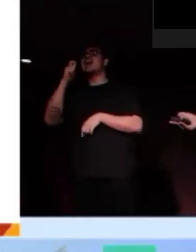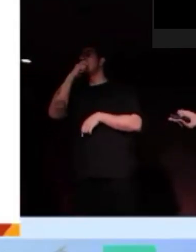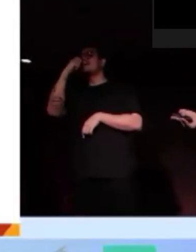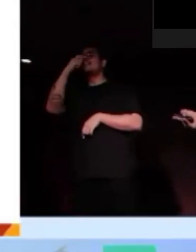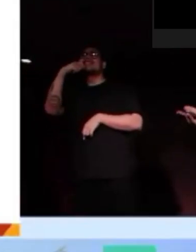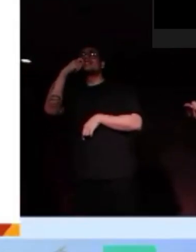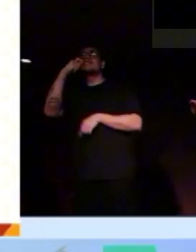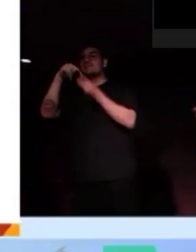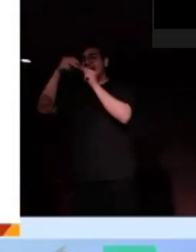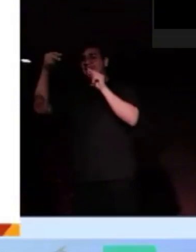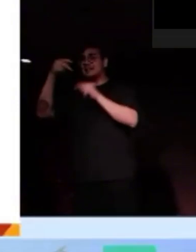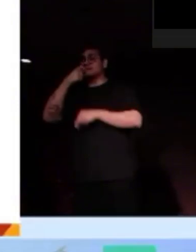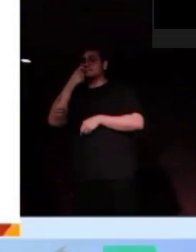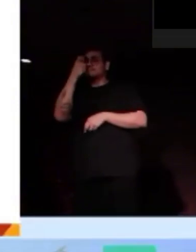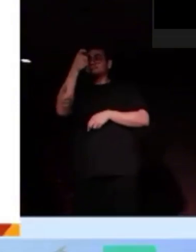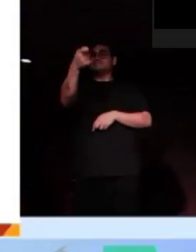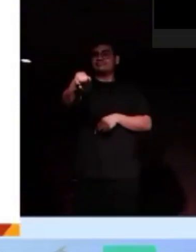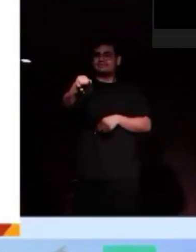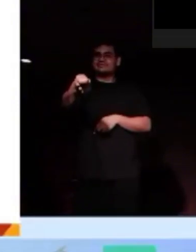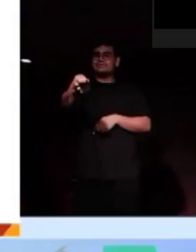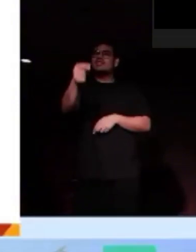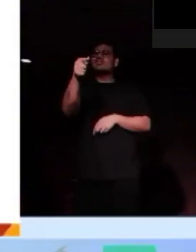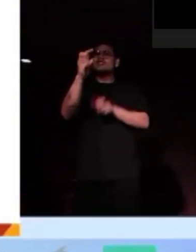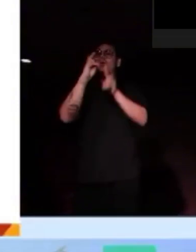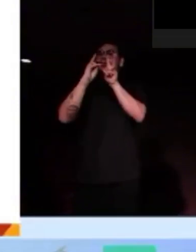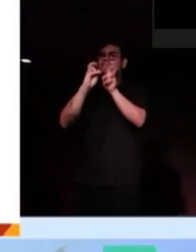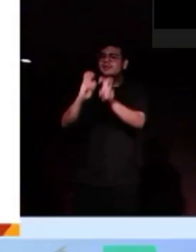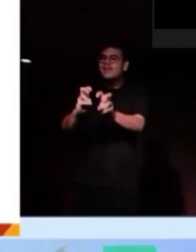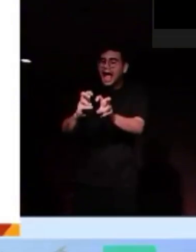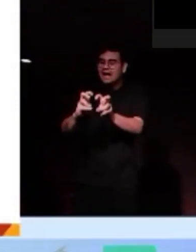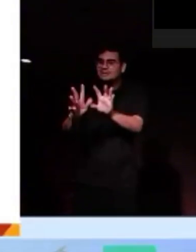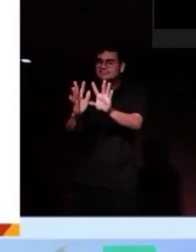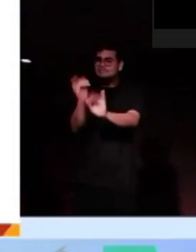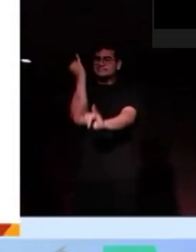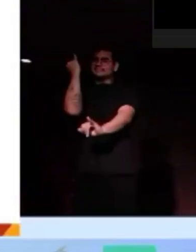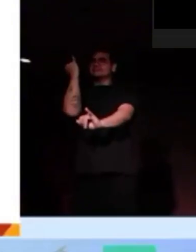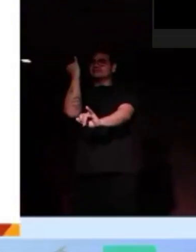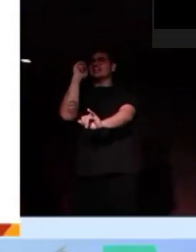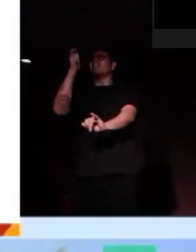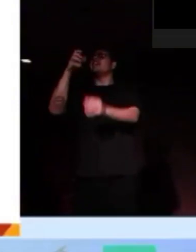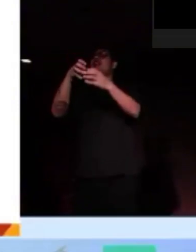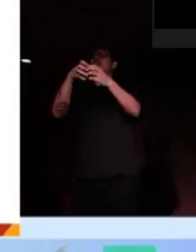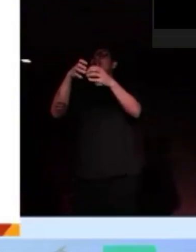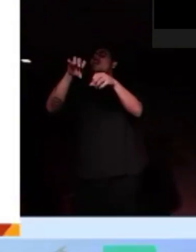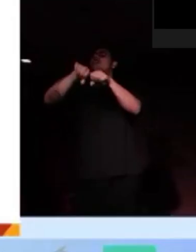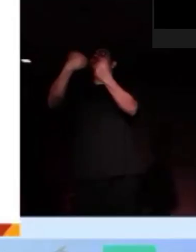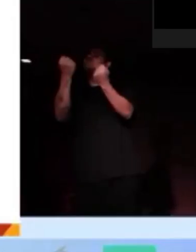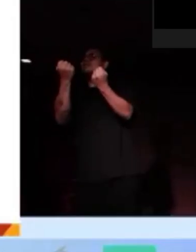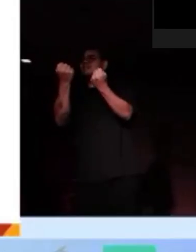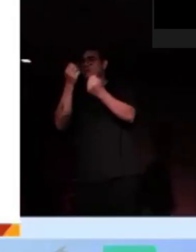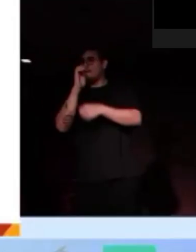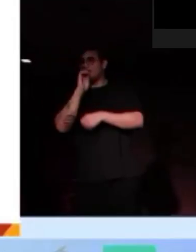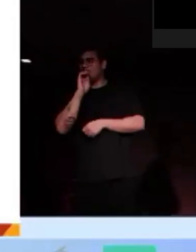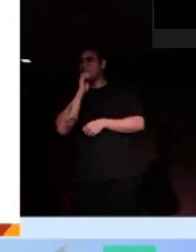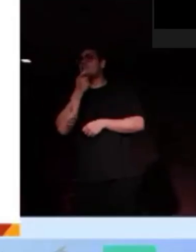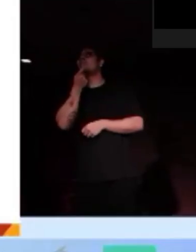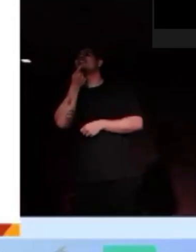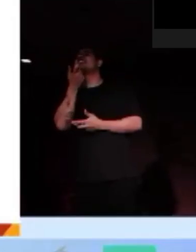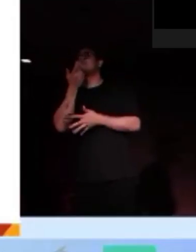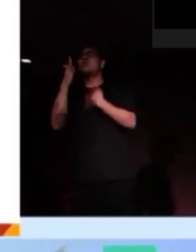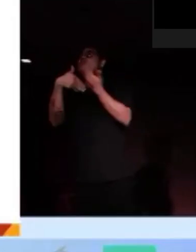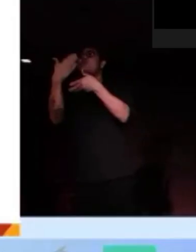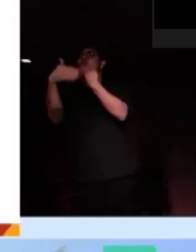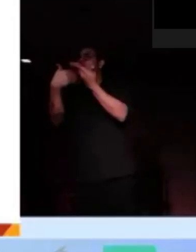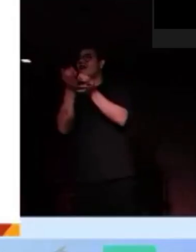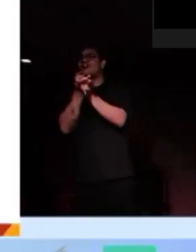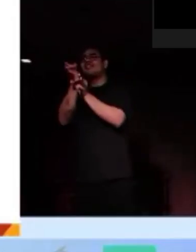a los estudiantes para que después dijeran quién rompió el vaso. Y ahí tratamos conceptos muy interesantes más allá de la ciencia, que es